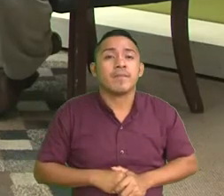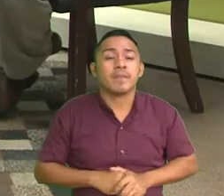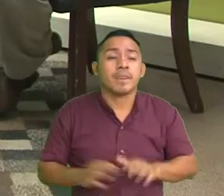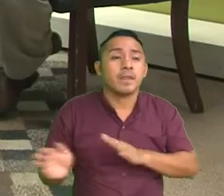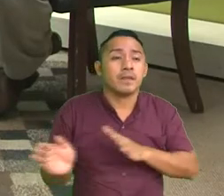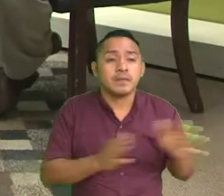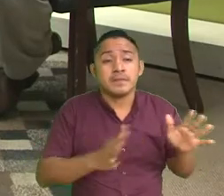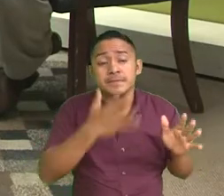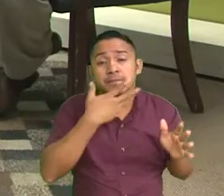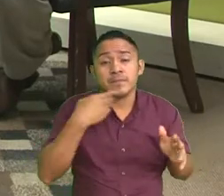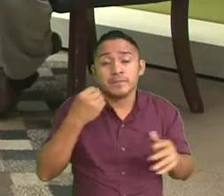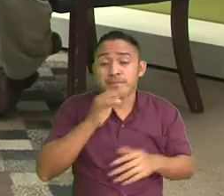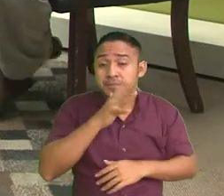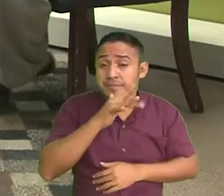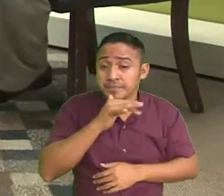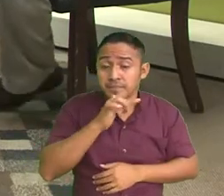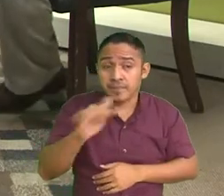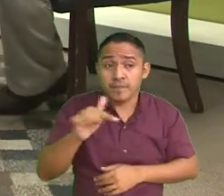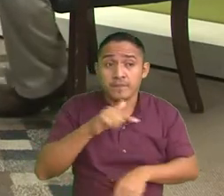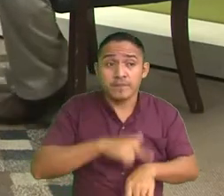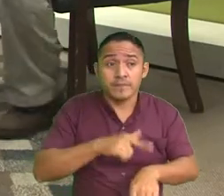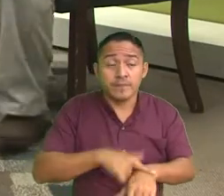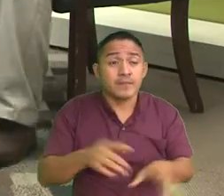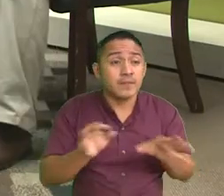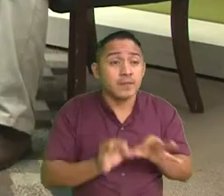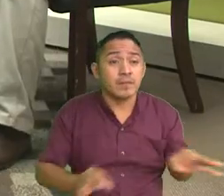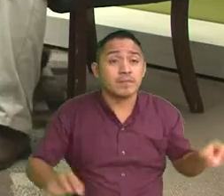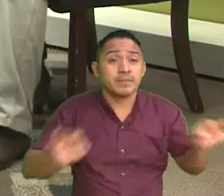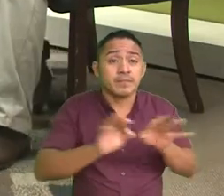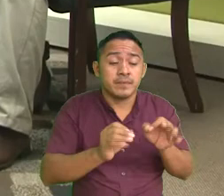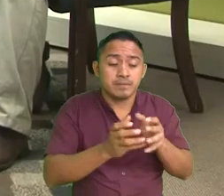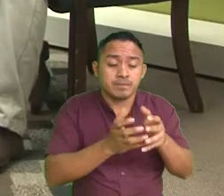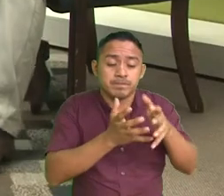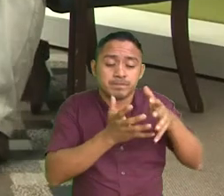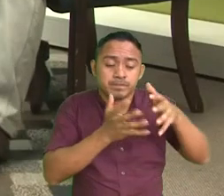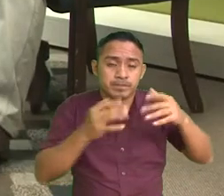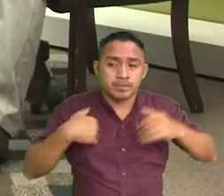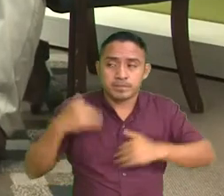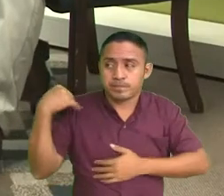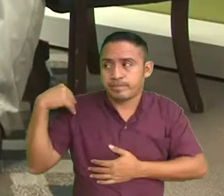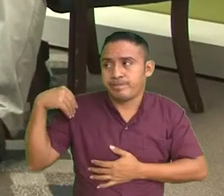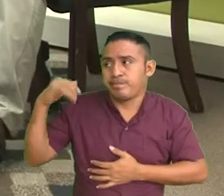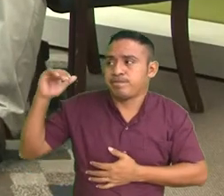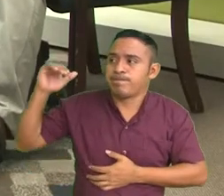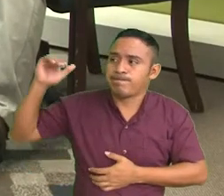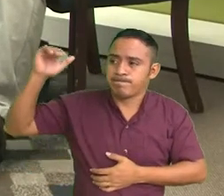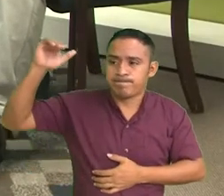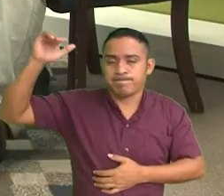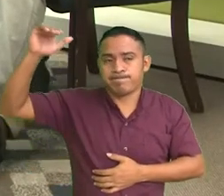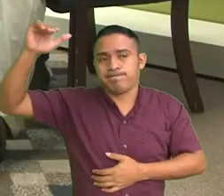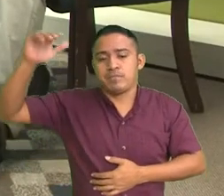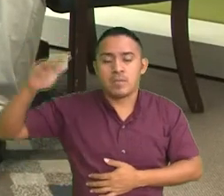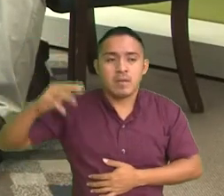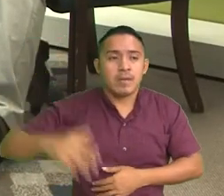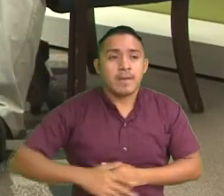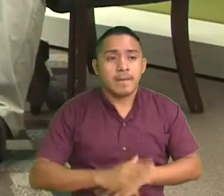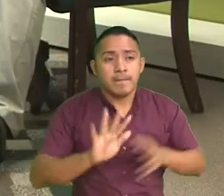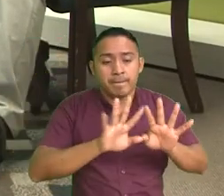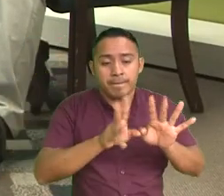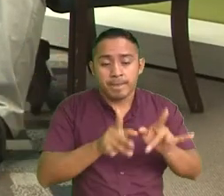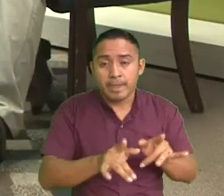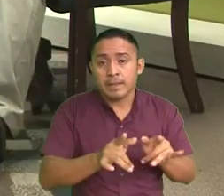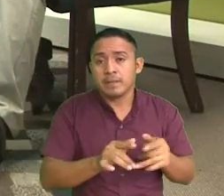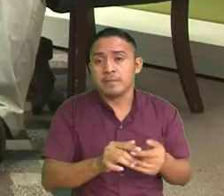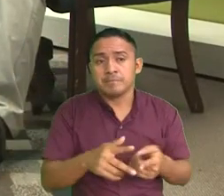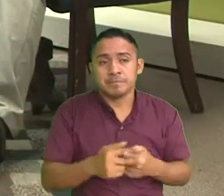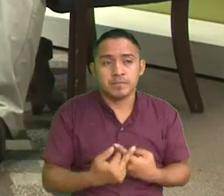de los adolescentes, doctor, como están en una etapa clave también de crecimiento, acordémonos que están en su etapa, en las niñas, pues, de el crecimiento de